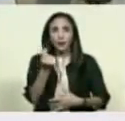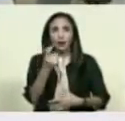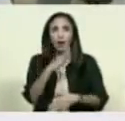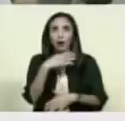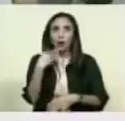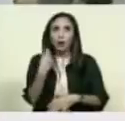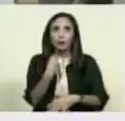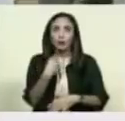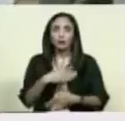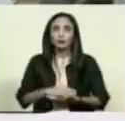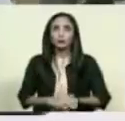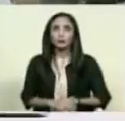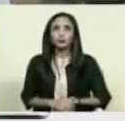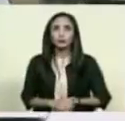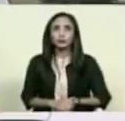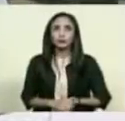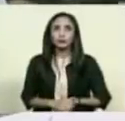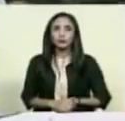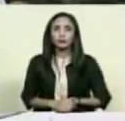jóvenes, ustedes